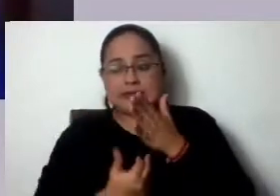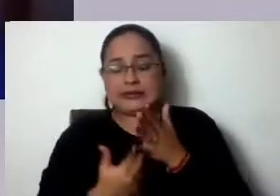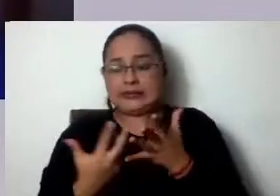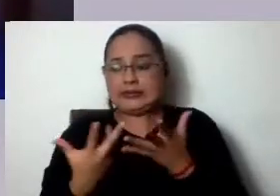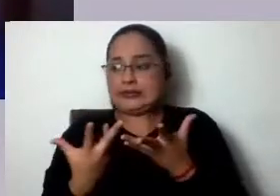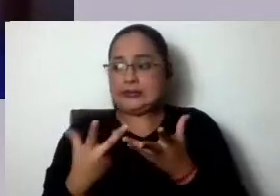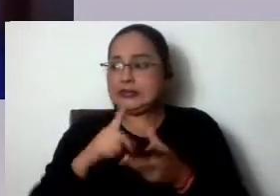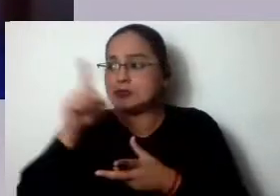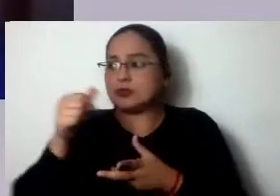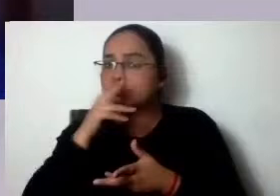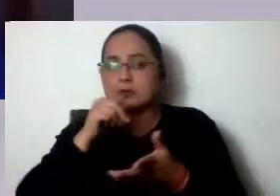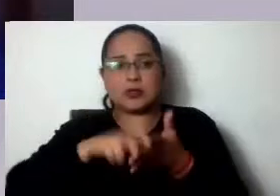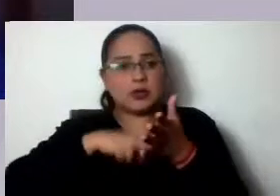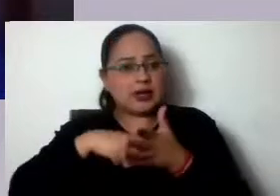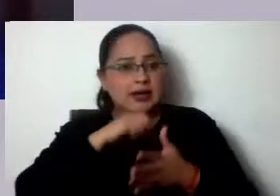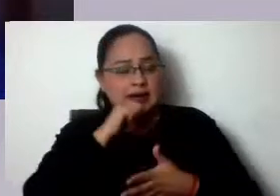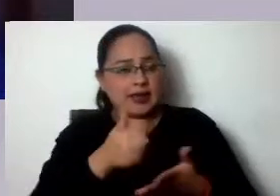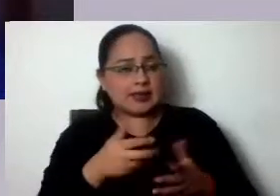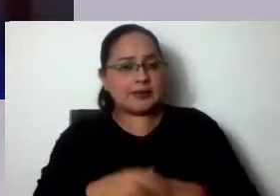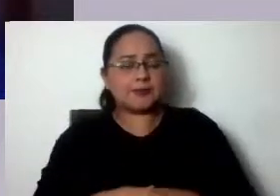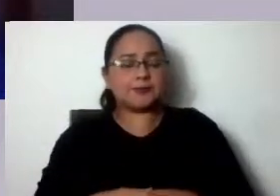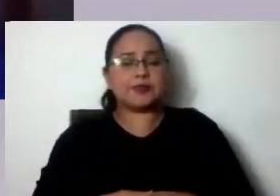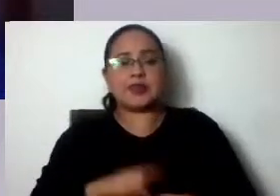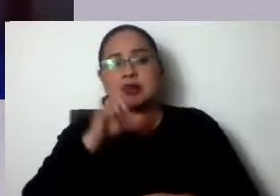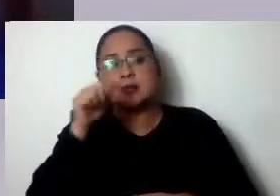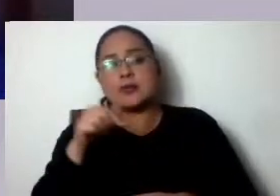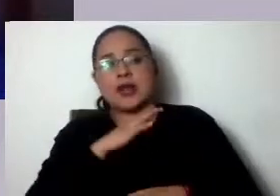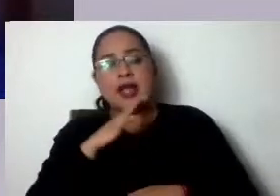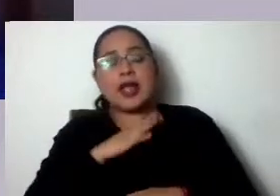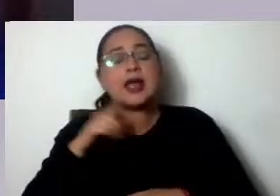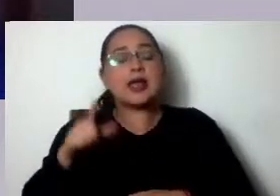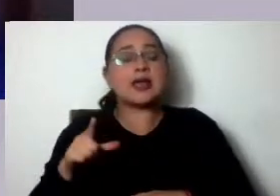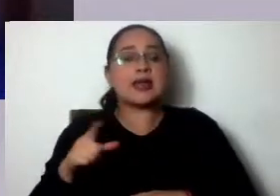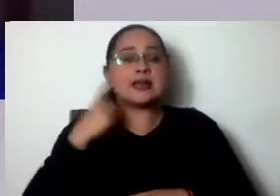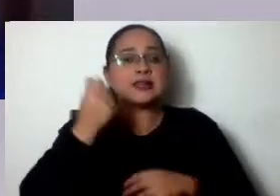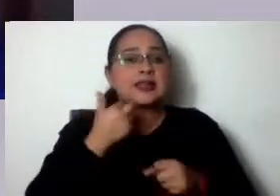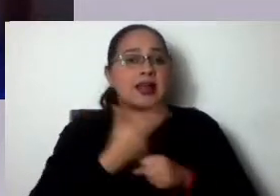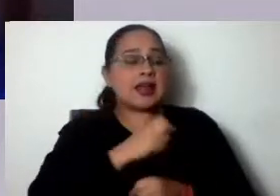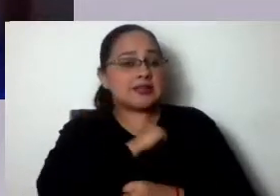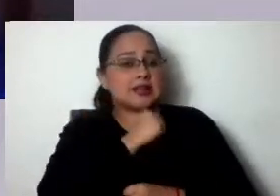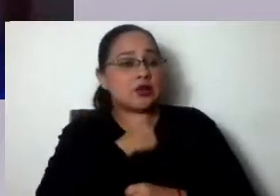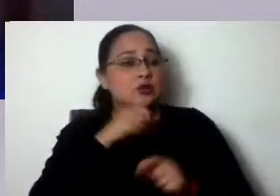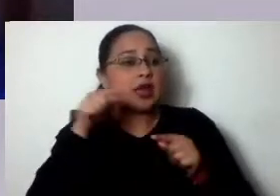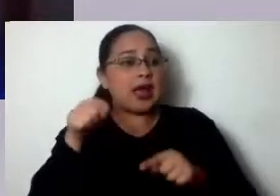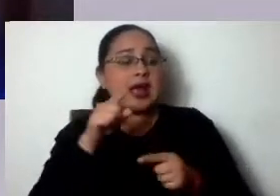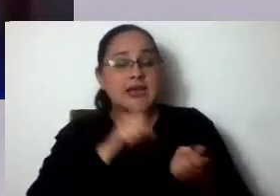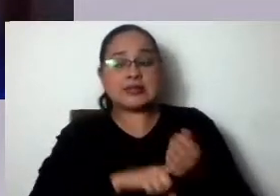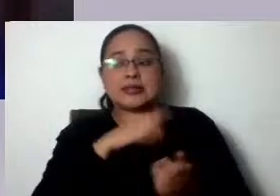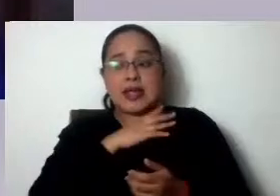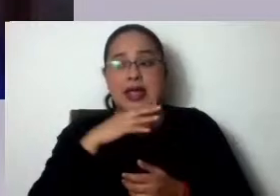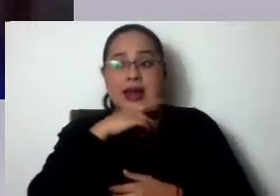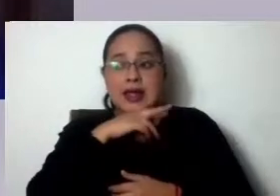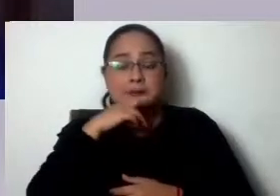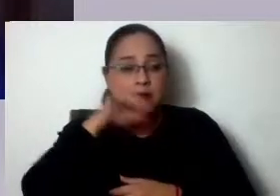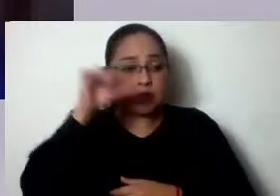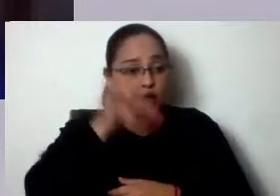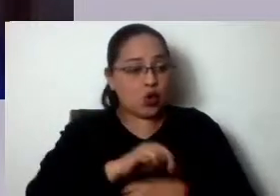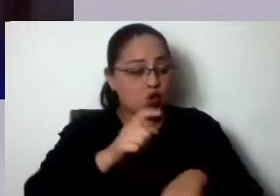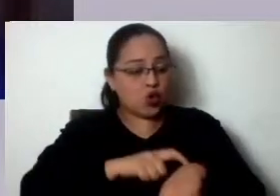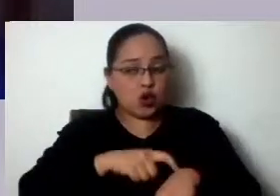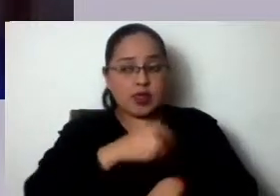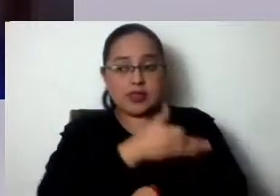consecuencia modifico la suspensión provisional para que la entidad responsable suministrada de manera inmediata y sin dilación alguna